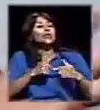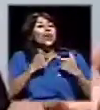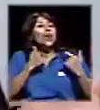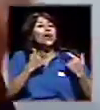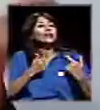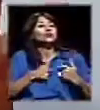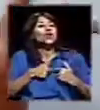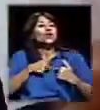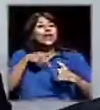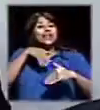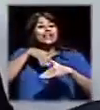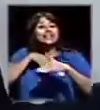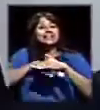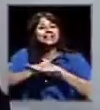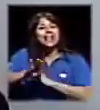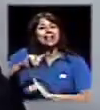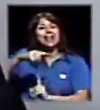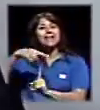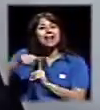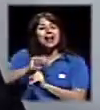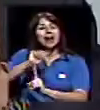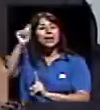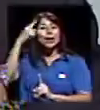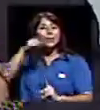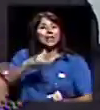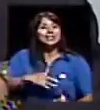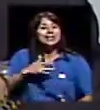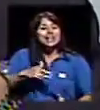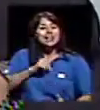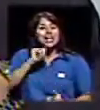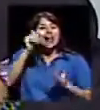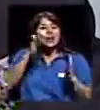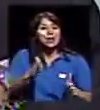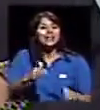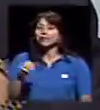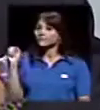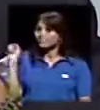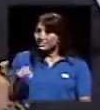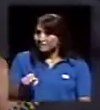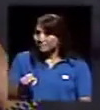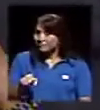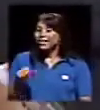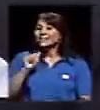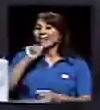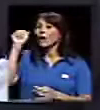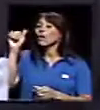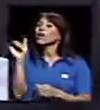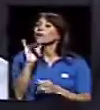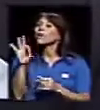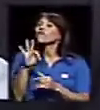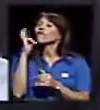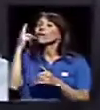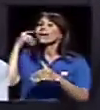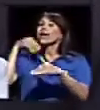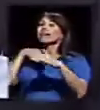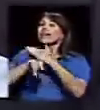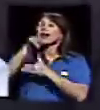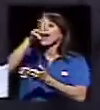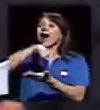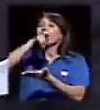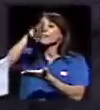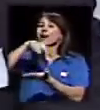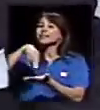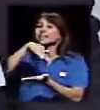en Alajuela porque él se sentía Alajuela. Es que Alajuela era el puerto de entrada al Valle Central. Claro. Si usted venía de la Bajura, si usted venía de la